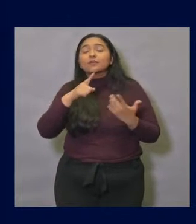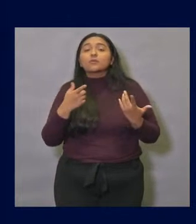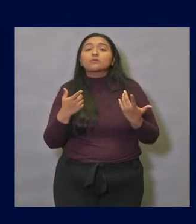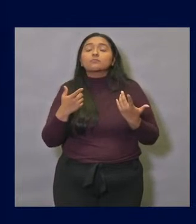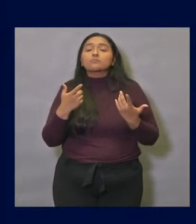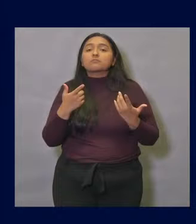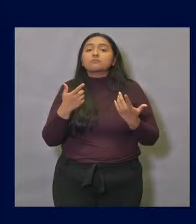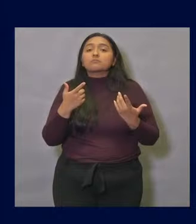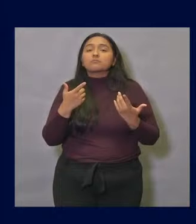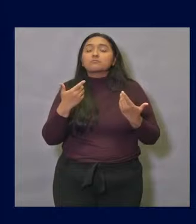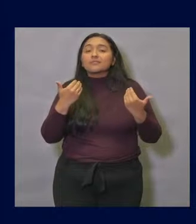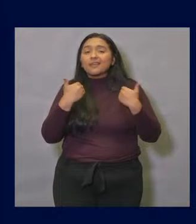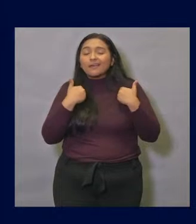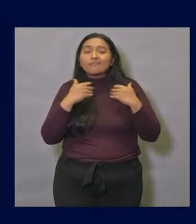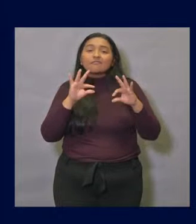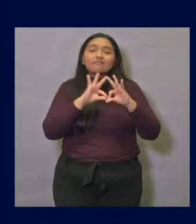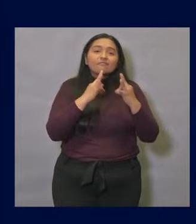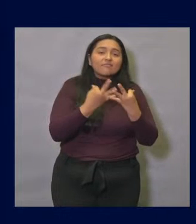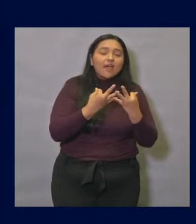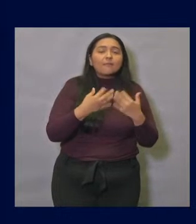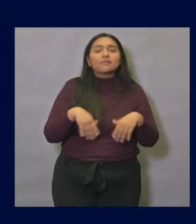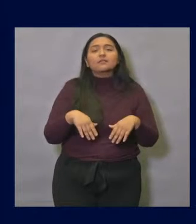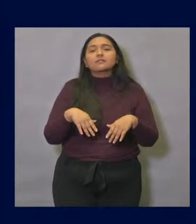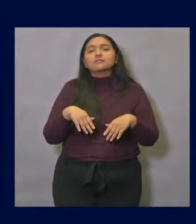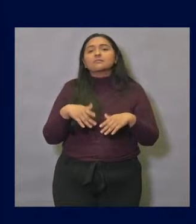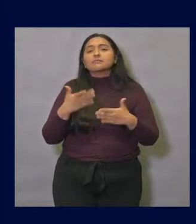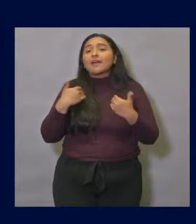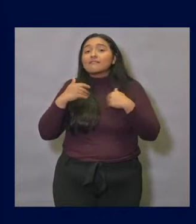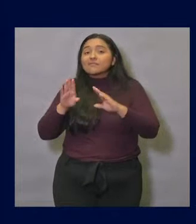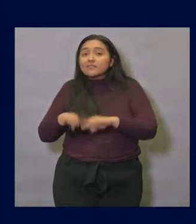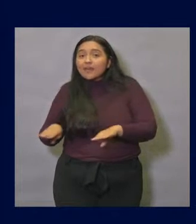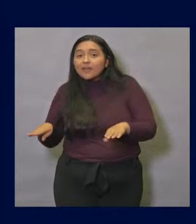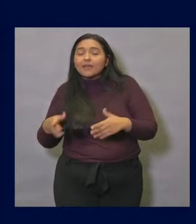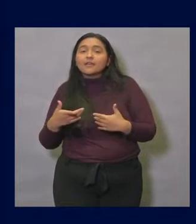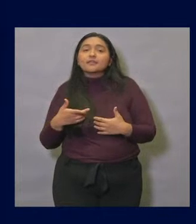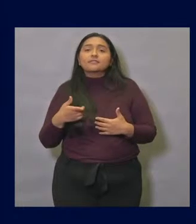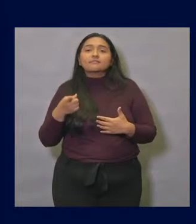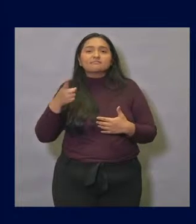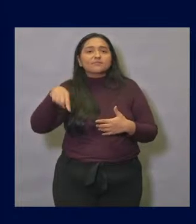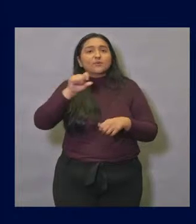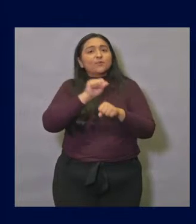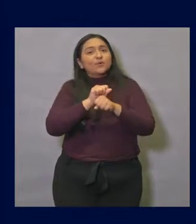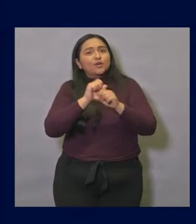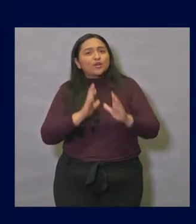familias, tienen hijos pequeños y son la fuerza laboral de nuestro condado.